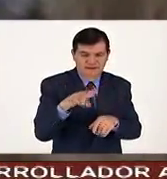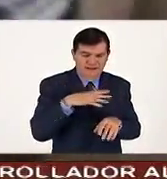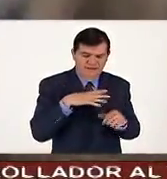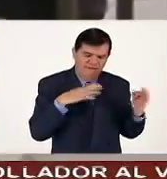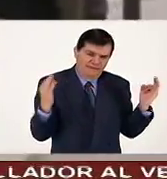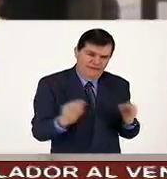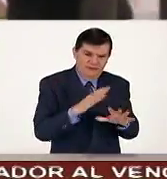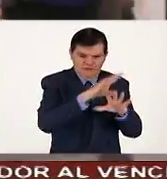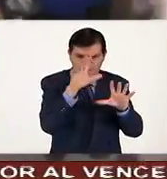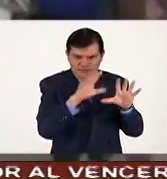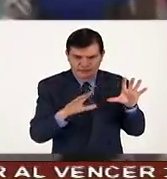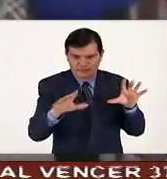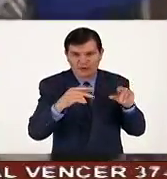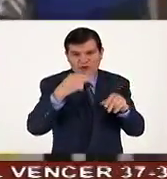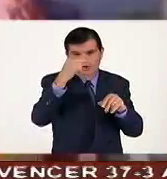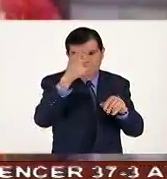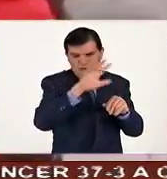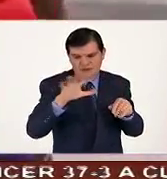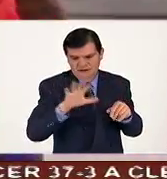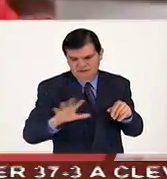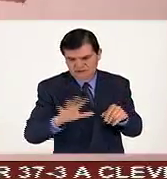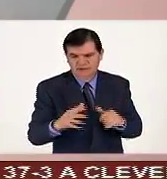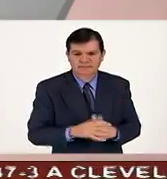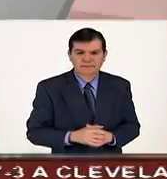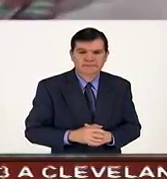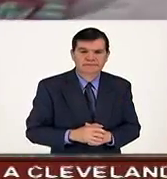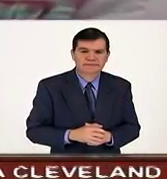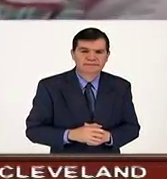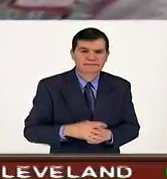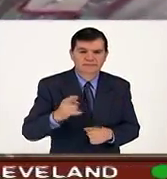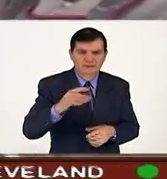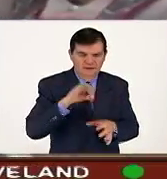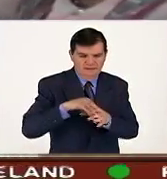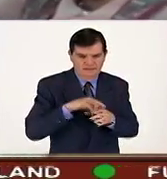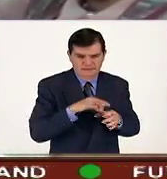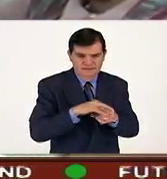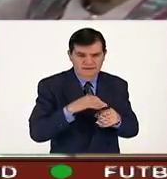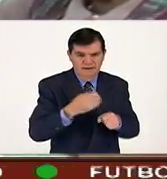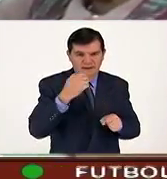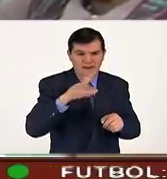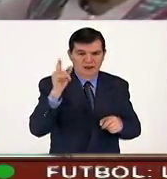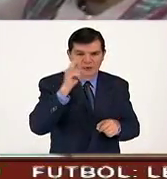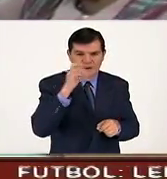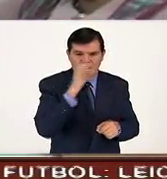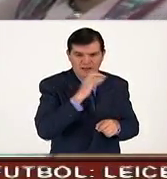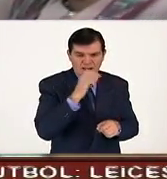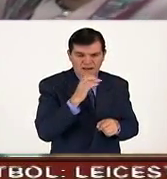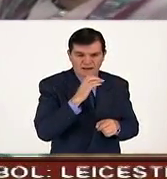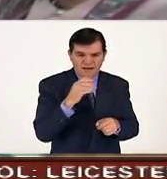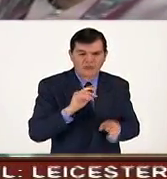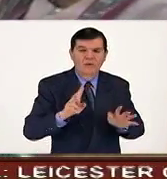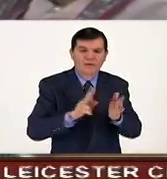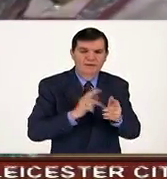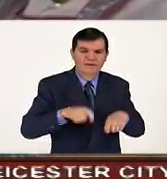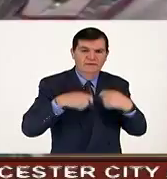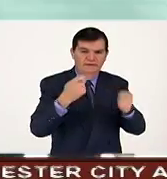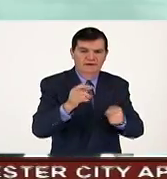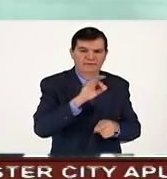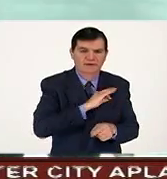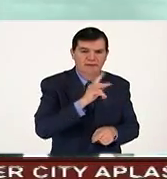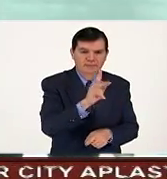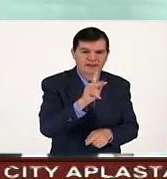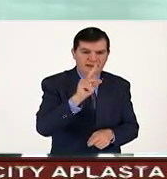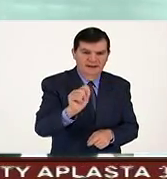bajas temperaturas en el norte y centro del país. Elecciones extraordinarias en Aguascalientes le regresan esperanza al